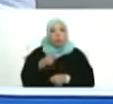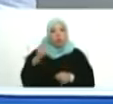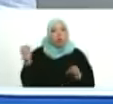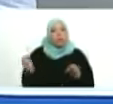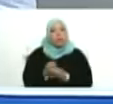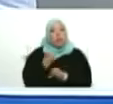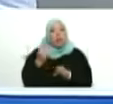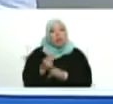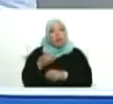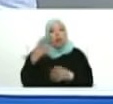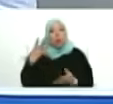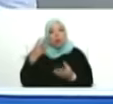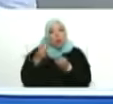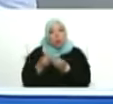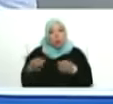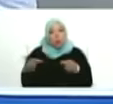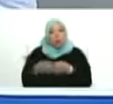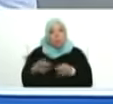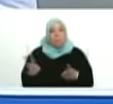¡Trabajo en equipo!